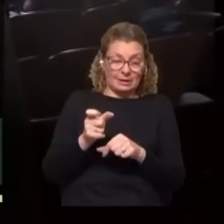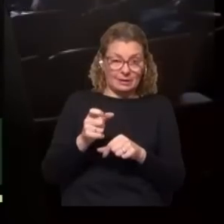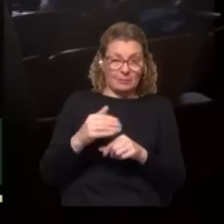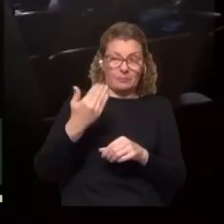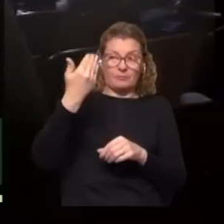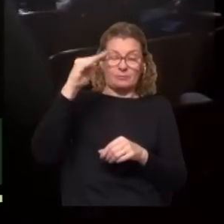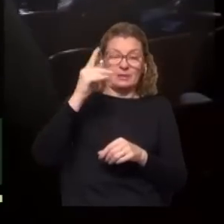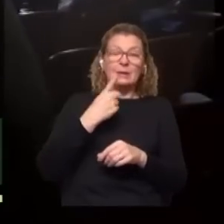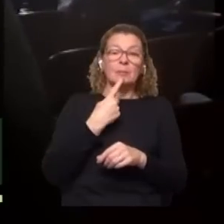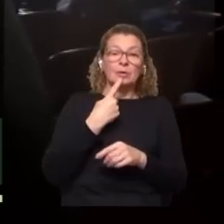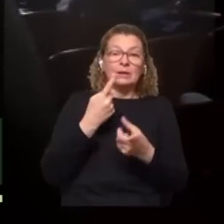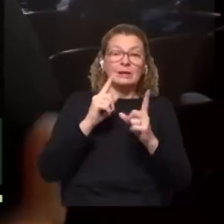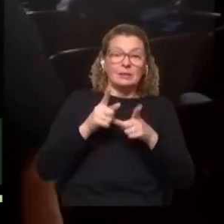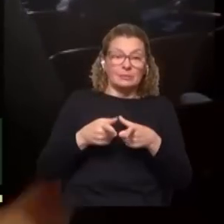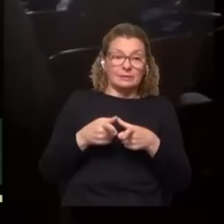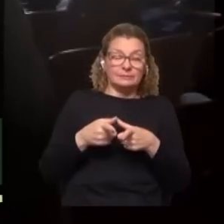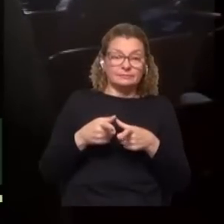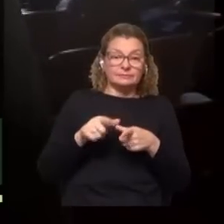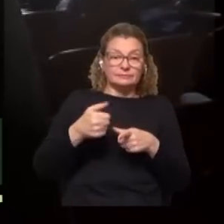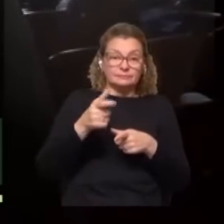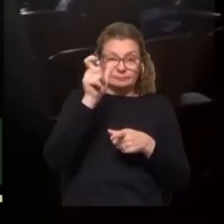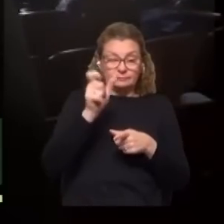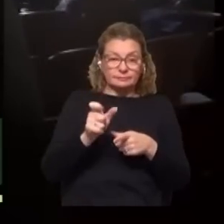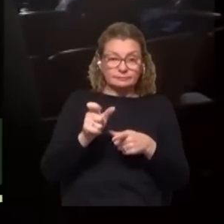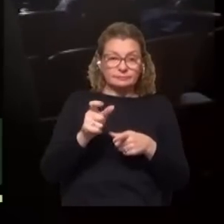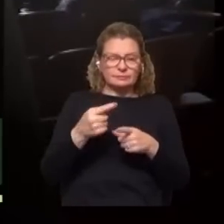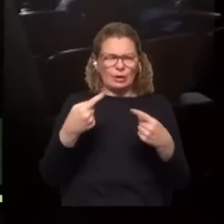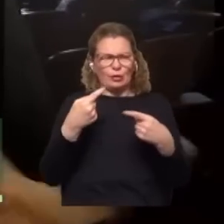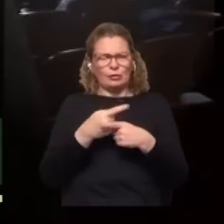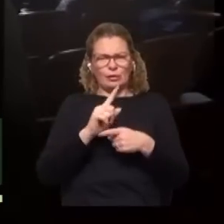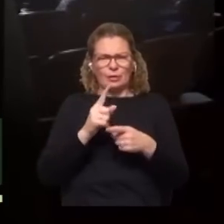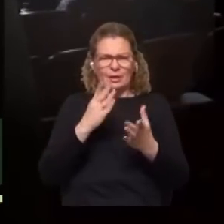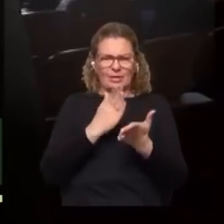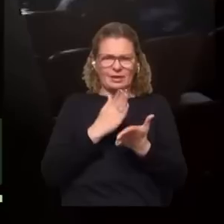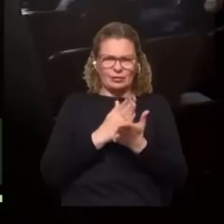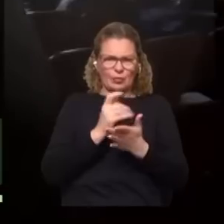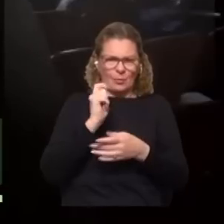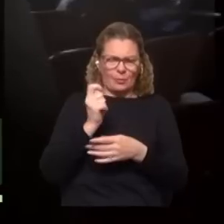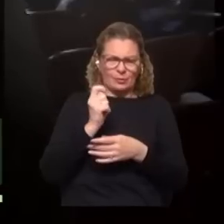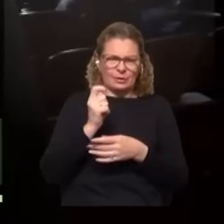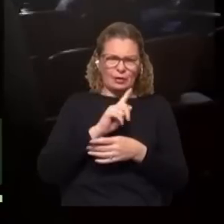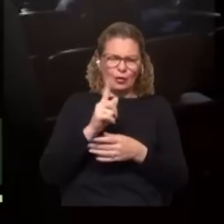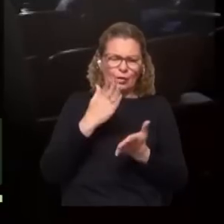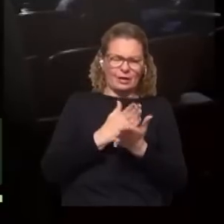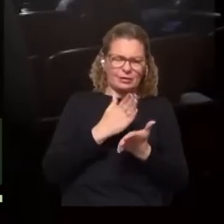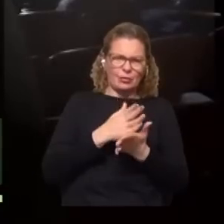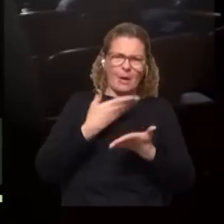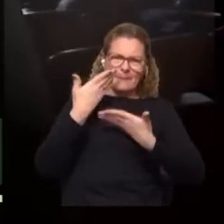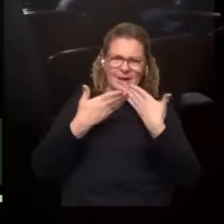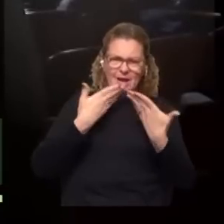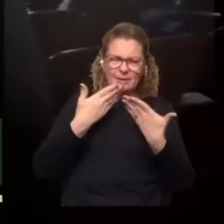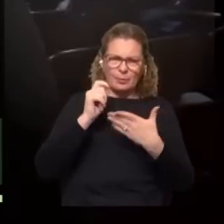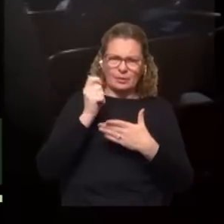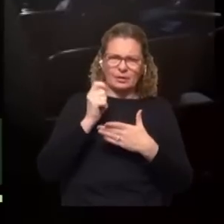jerarquizados por la política y que traten al otro como alguien ilegítimo sin derecho a la existencia pública sin derecho a expresarse públicamente